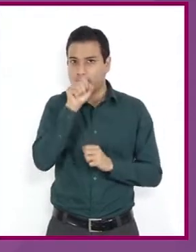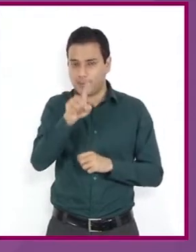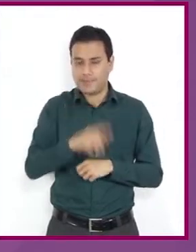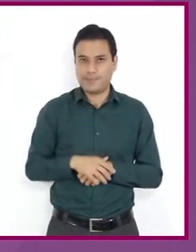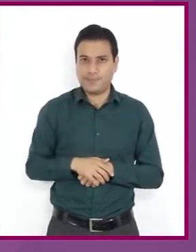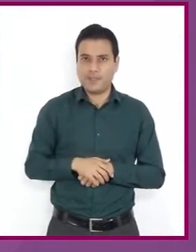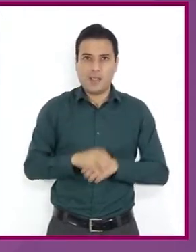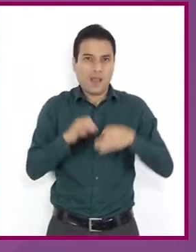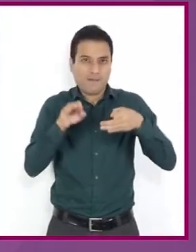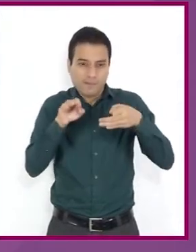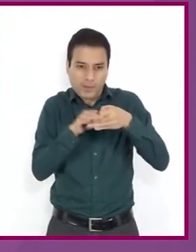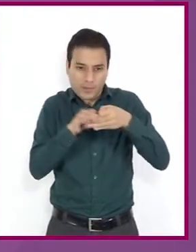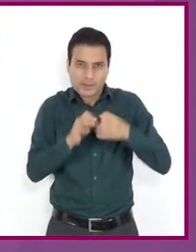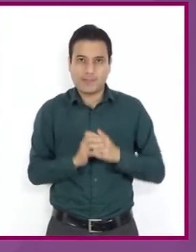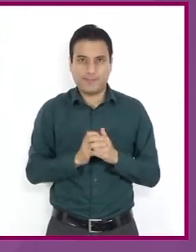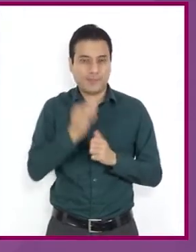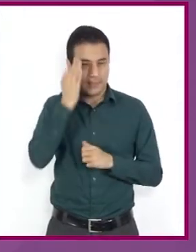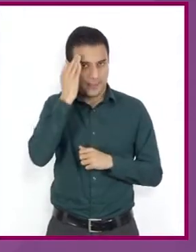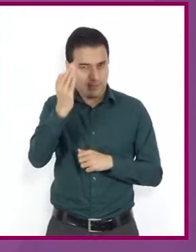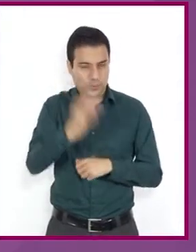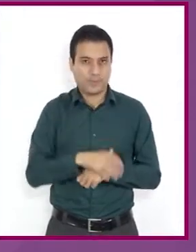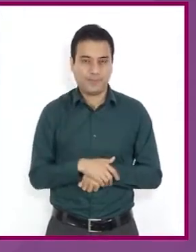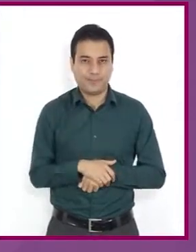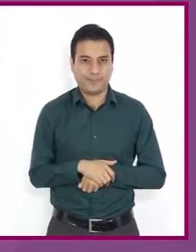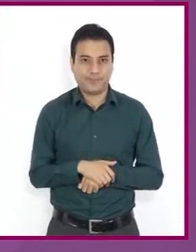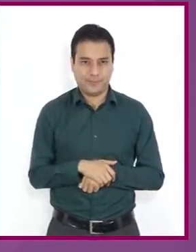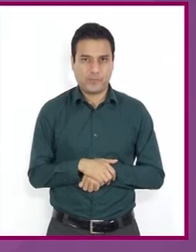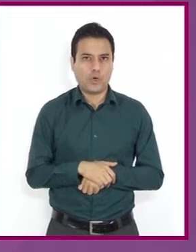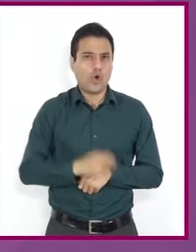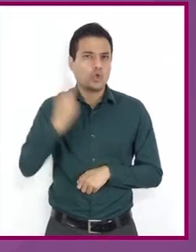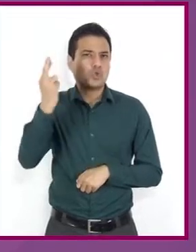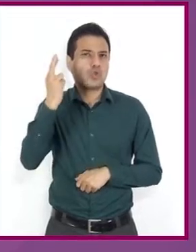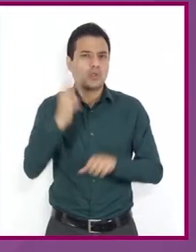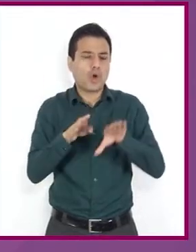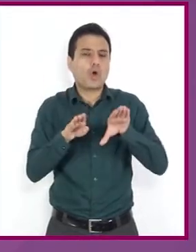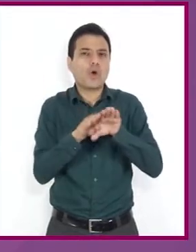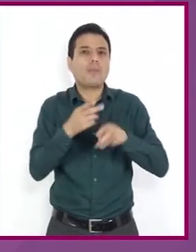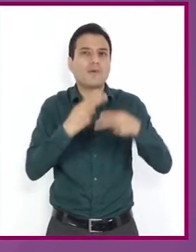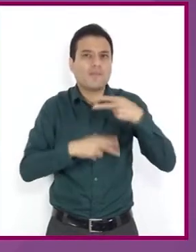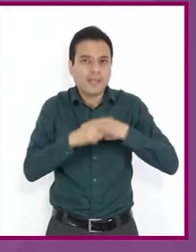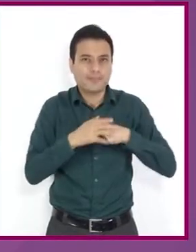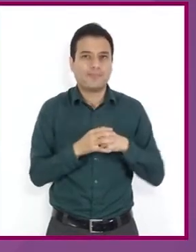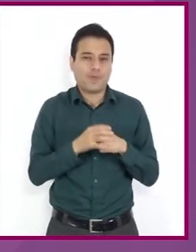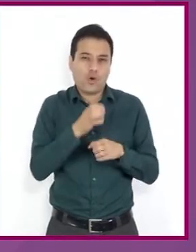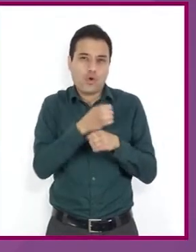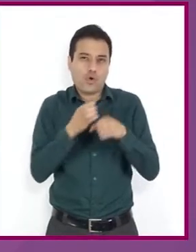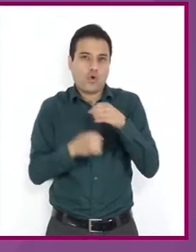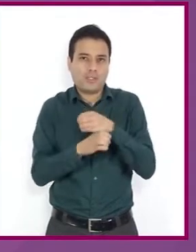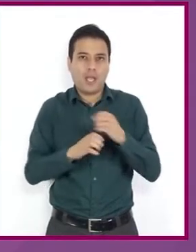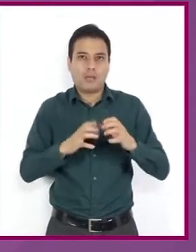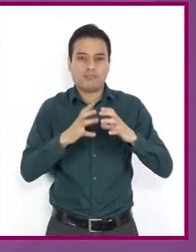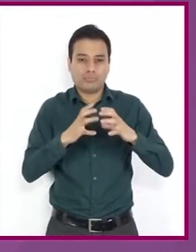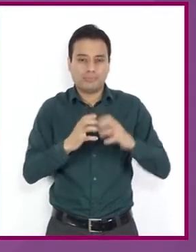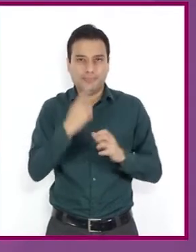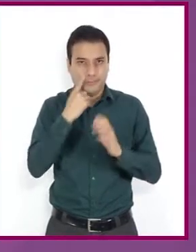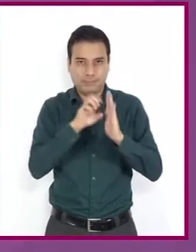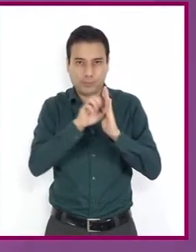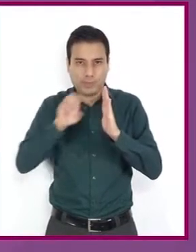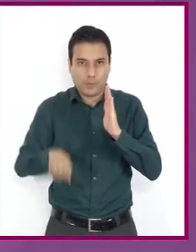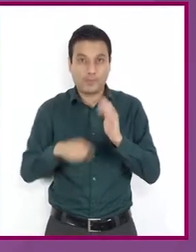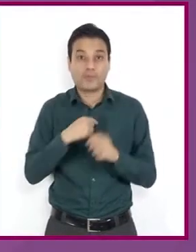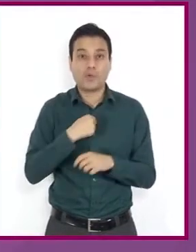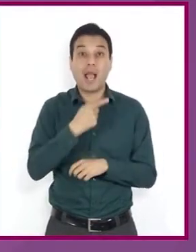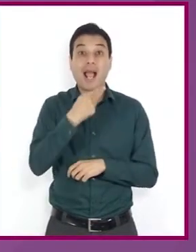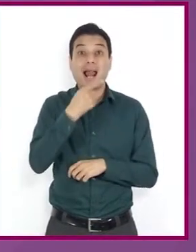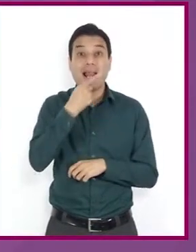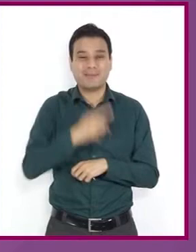periodo. El sonido se origina por la vibración de un cuerpo. Por ejemplo, cuando hablamos, el aire pasa por